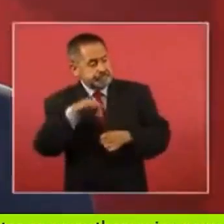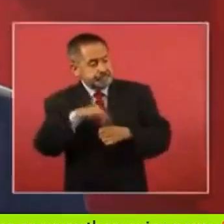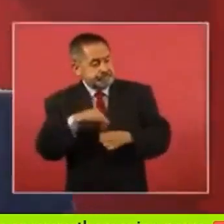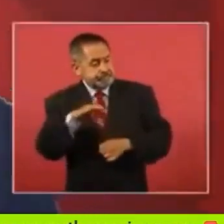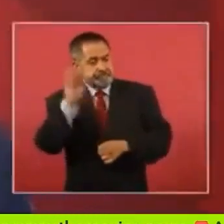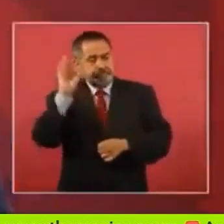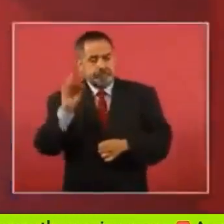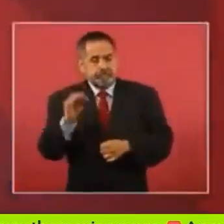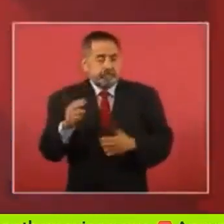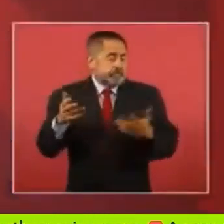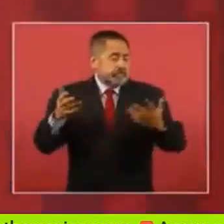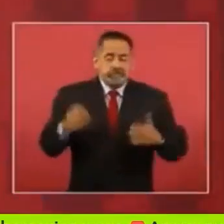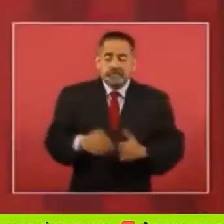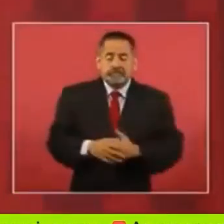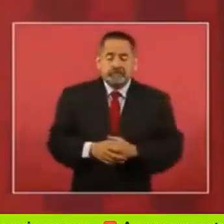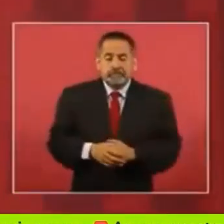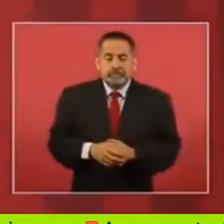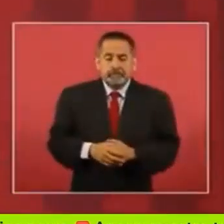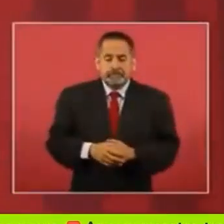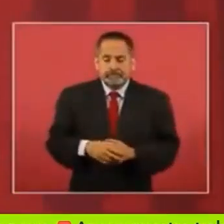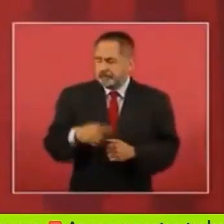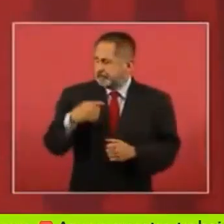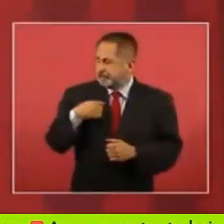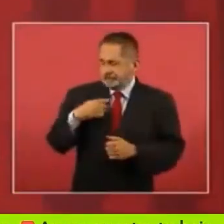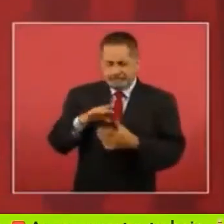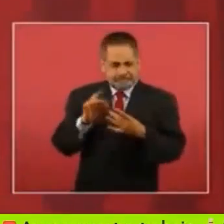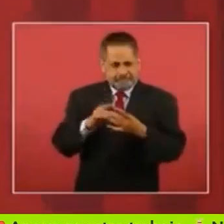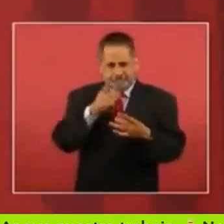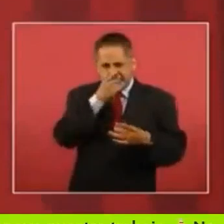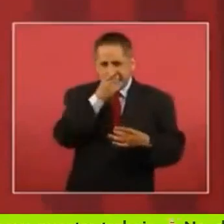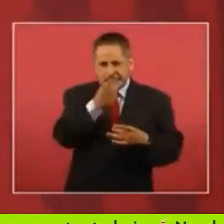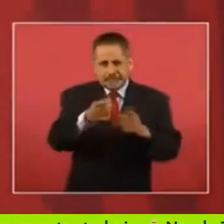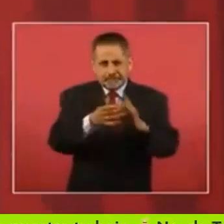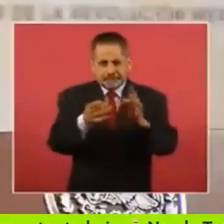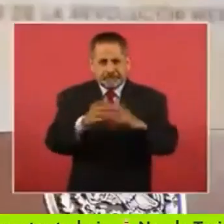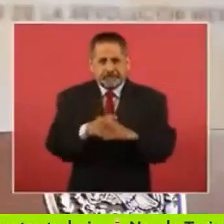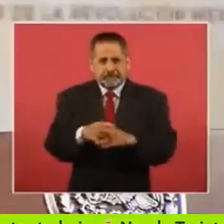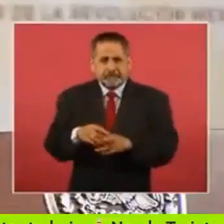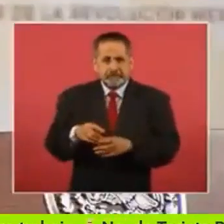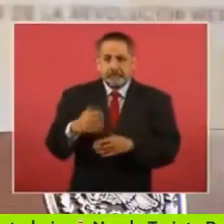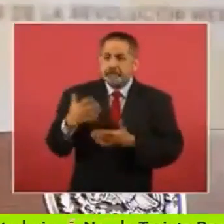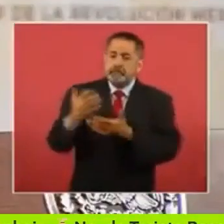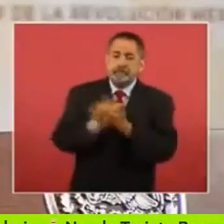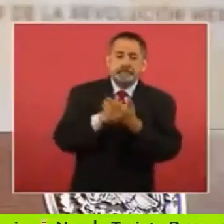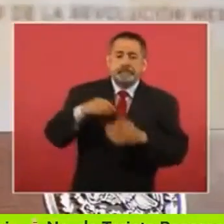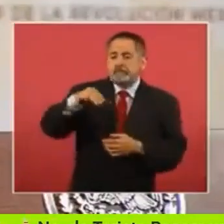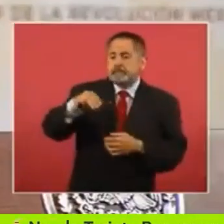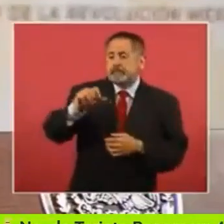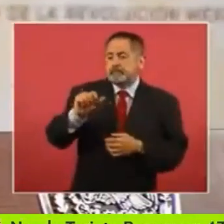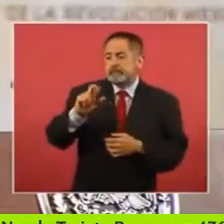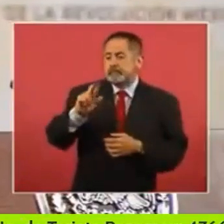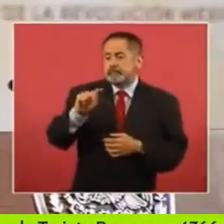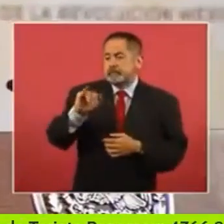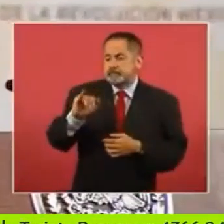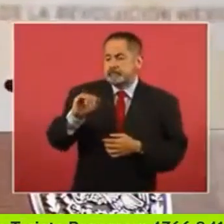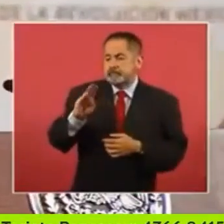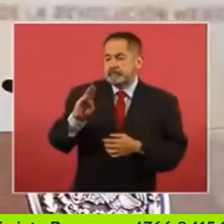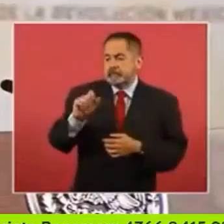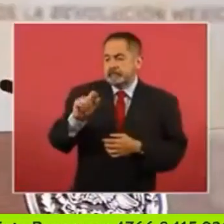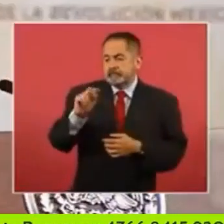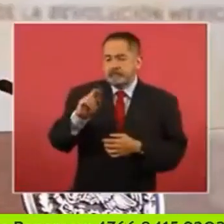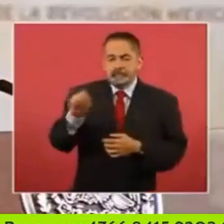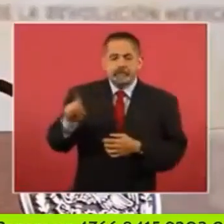el sabio viendo les comentaba que gana martí batres en